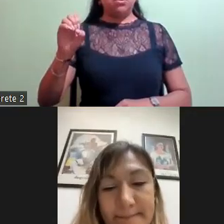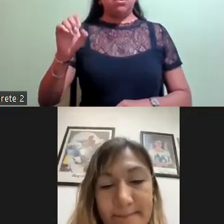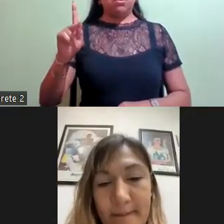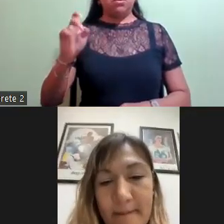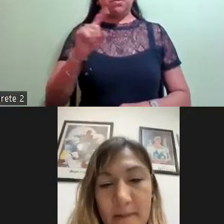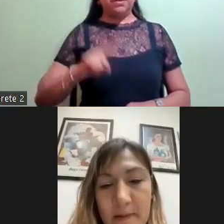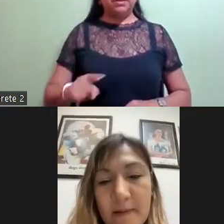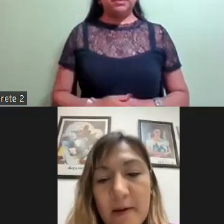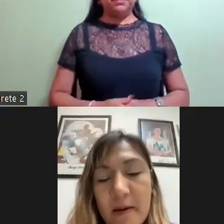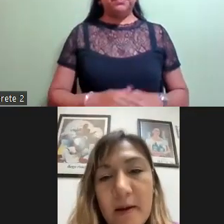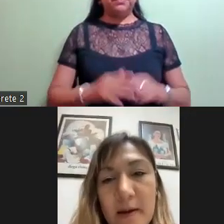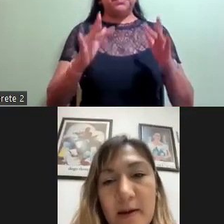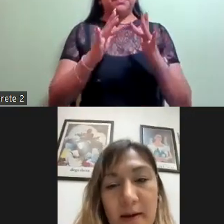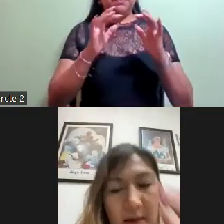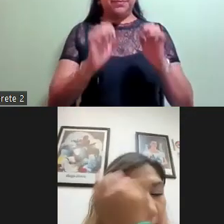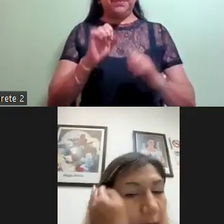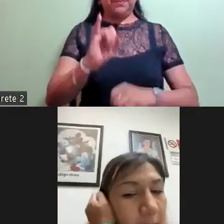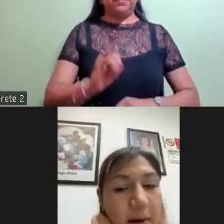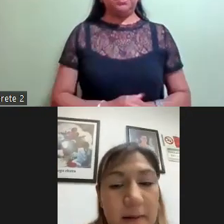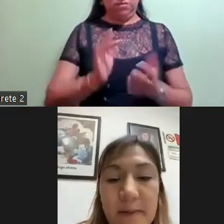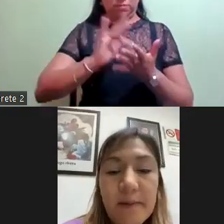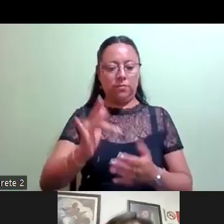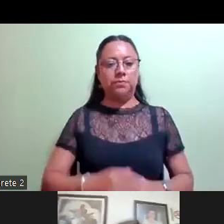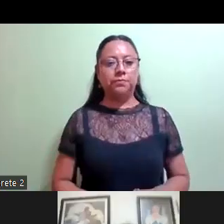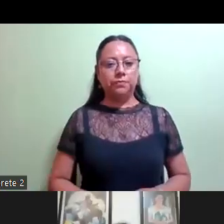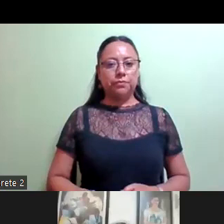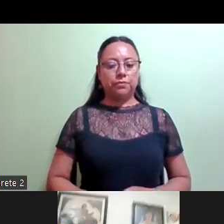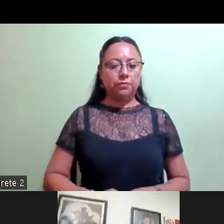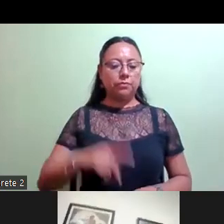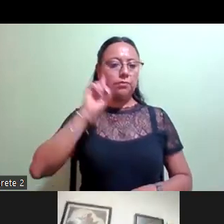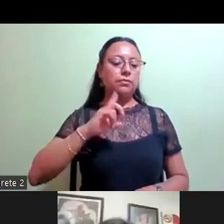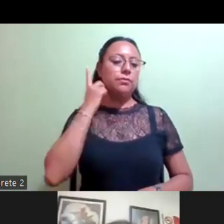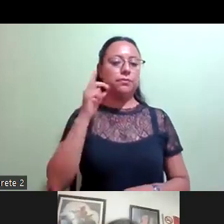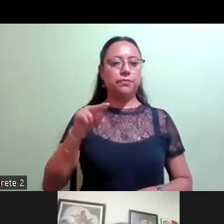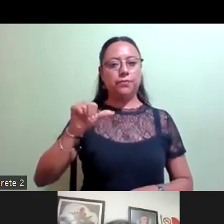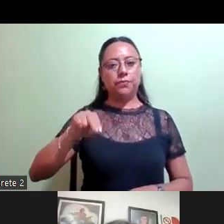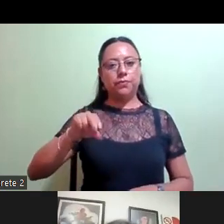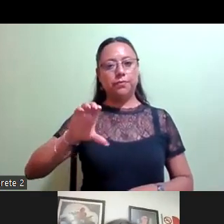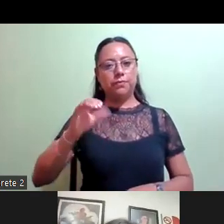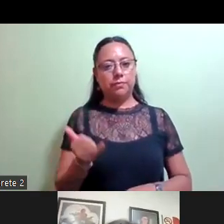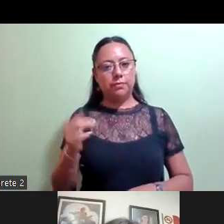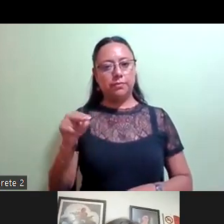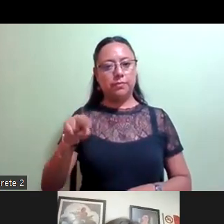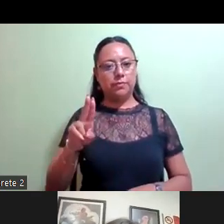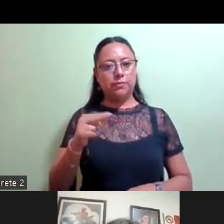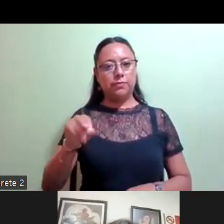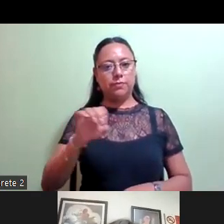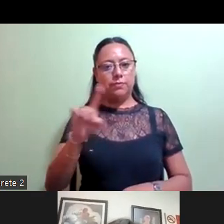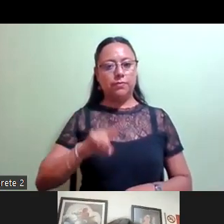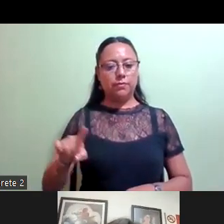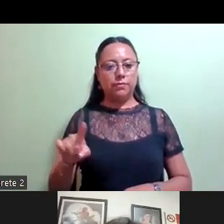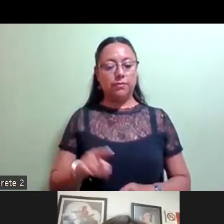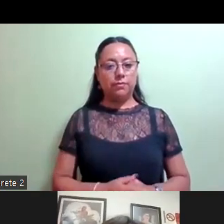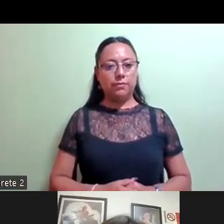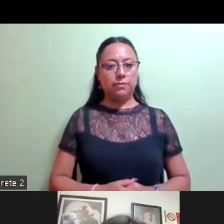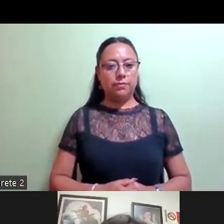Ana Francis, presente. Gracias. Diputada Nancy Marlene Núñez Recendis.